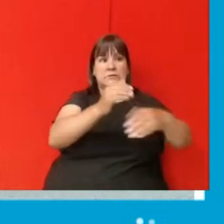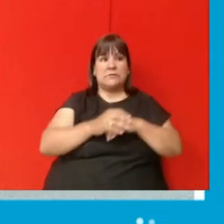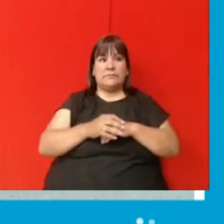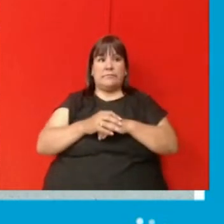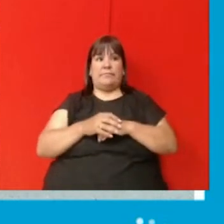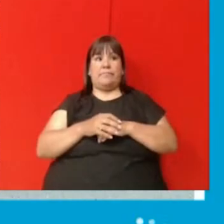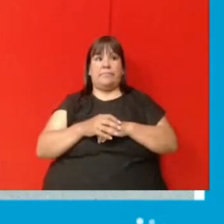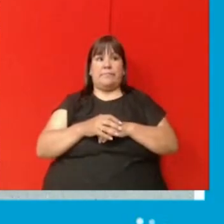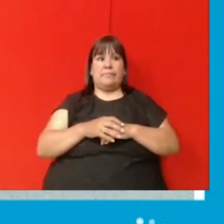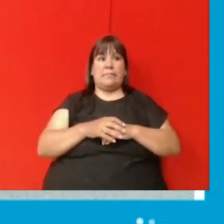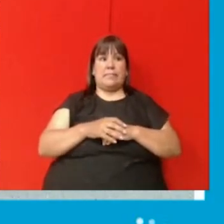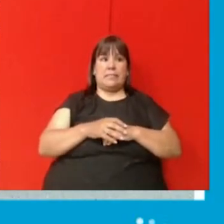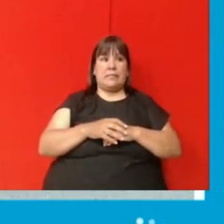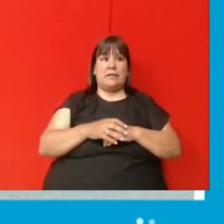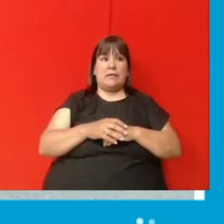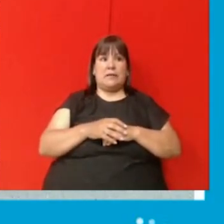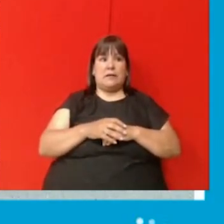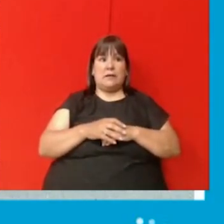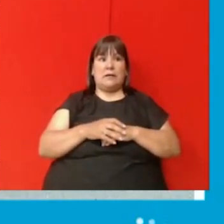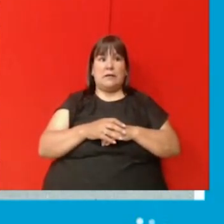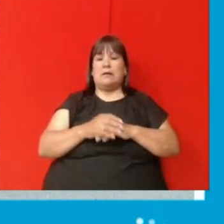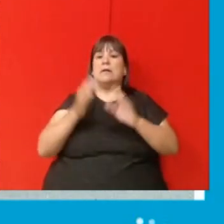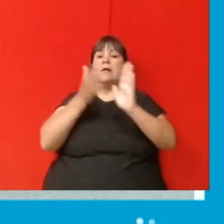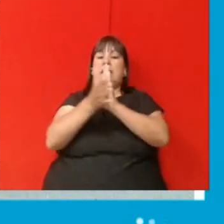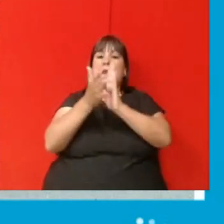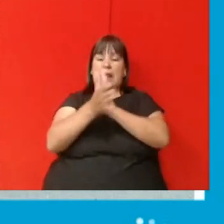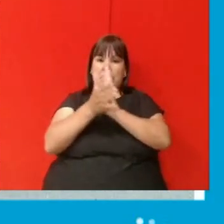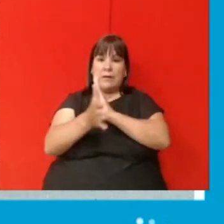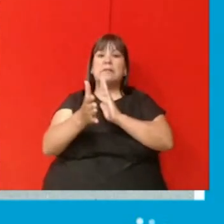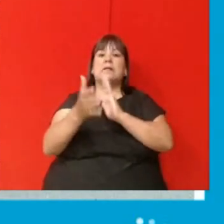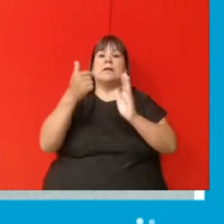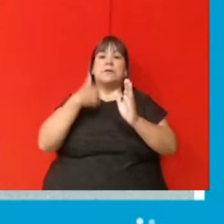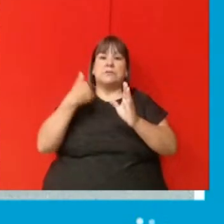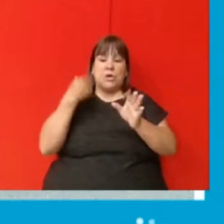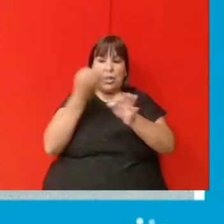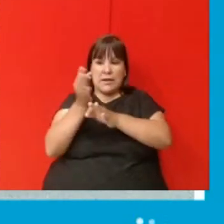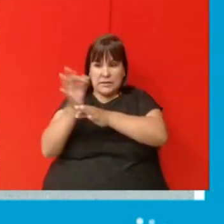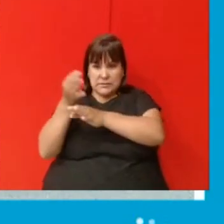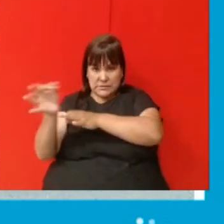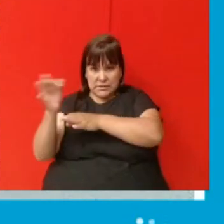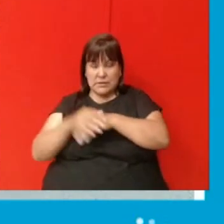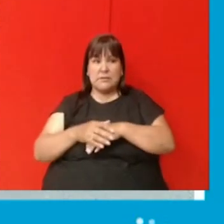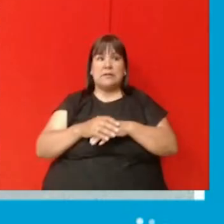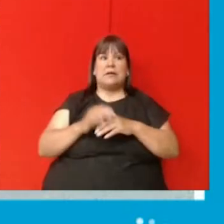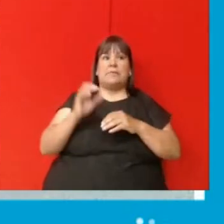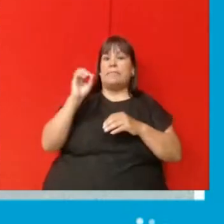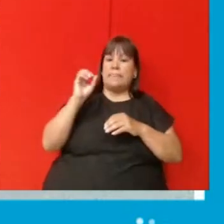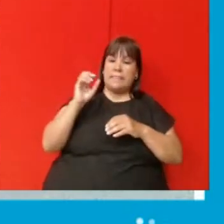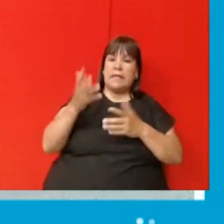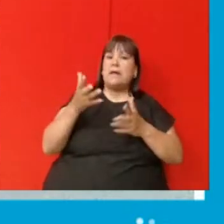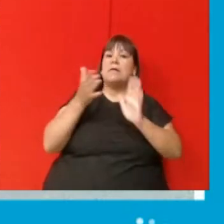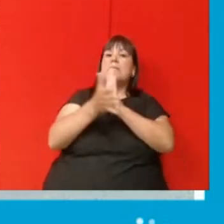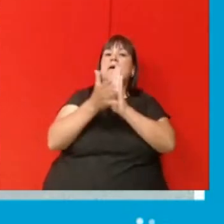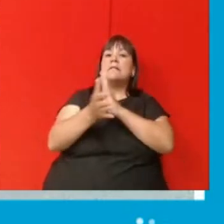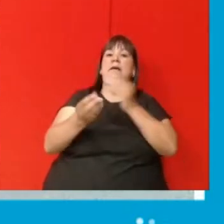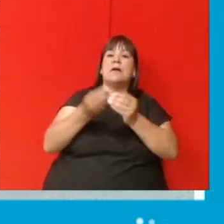Sí, en la materia que yo hablaba, justamente la que yo doy, se llama Enfermería del Adulto y Anciano, que casi con ese